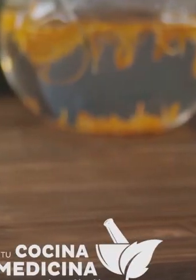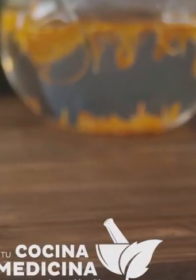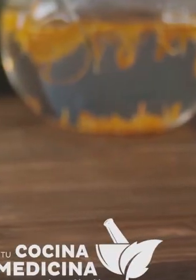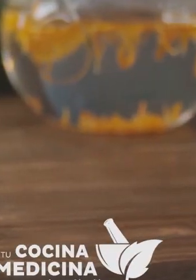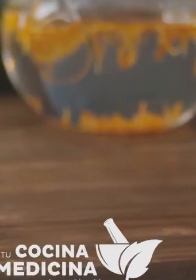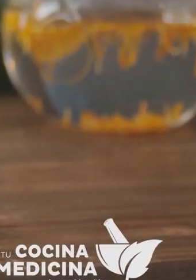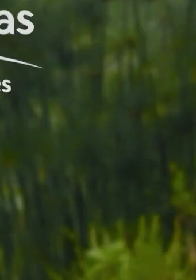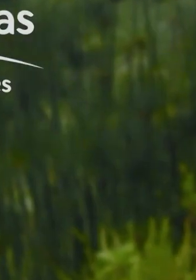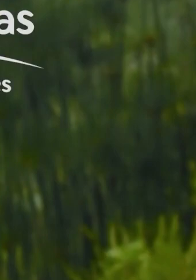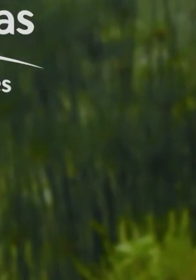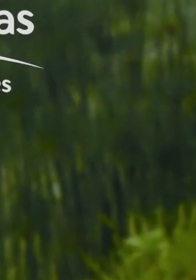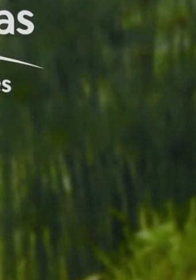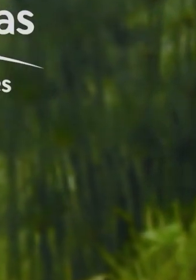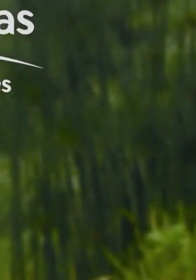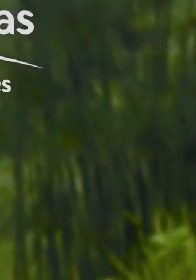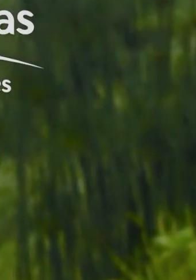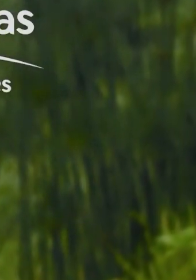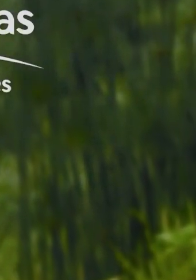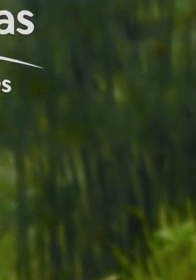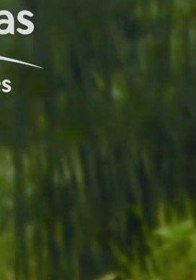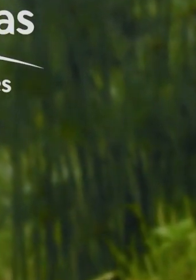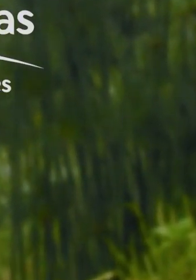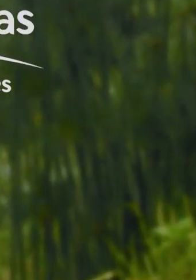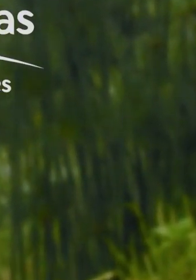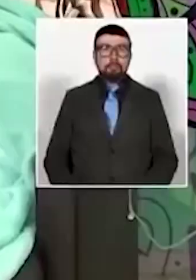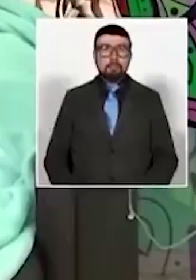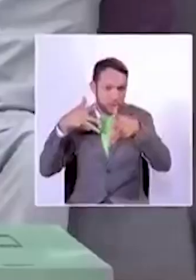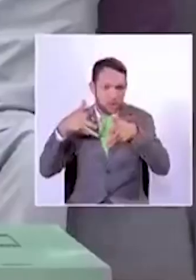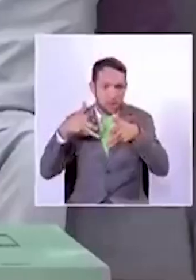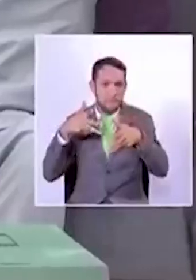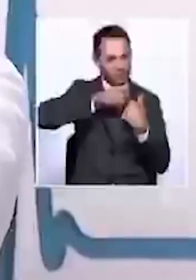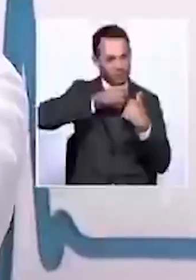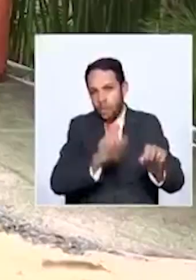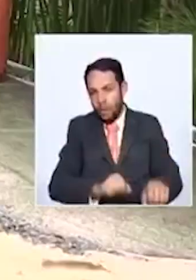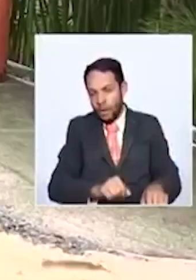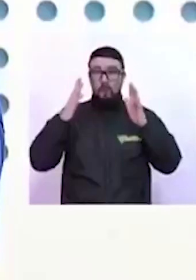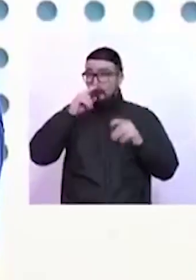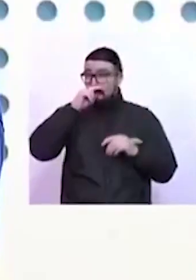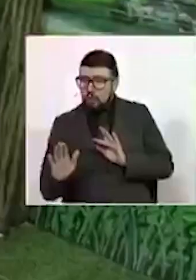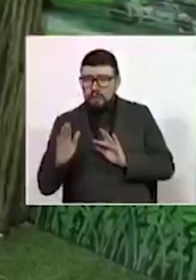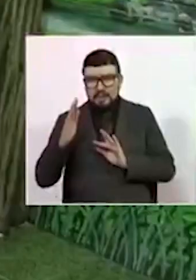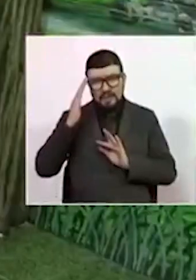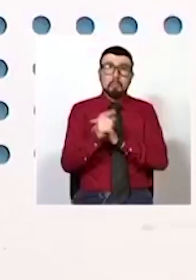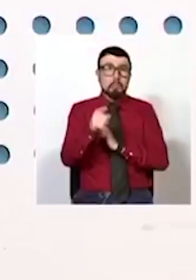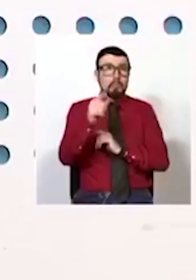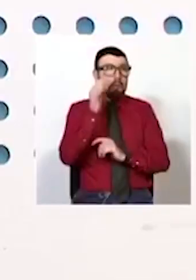Jugo protector gástrico, la alternativa más saludable.